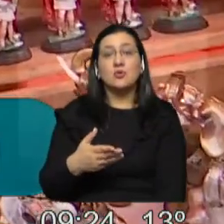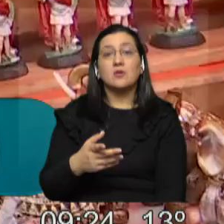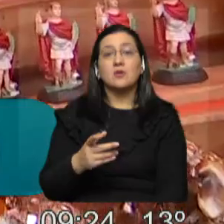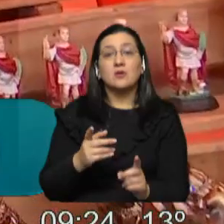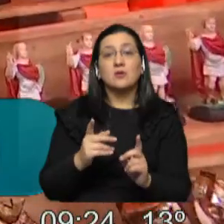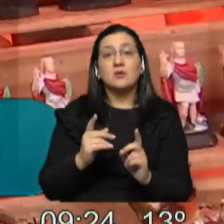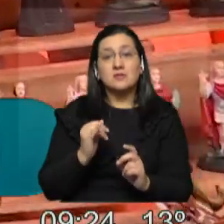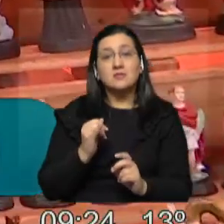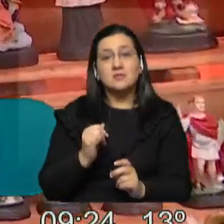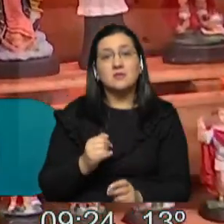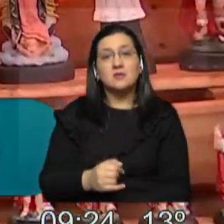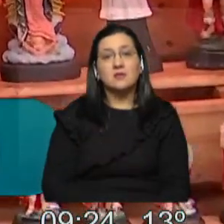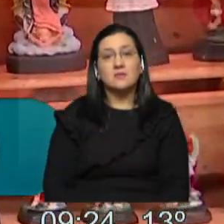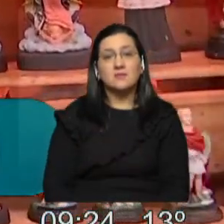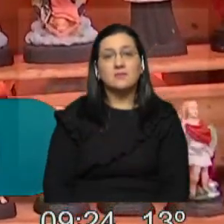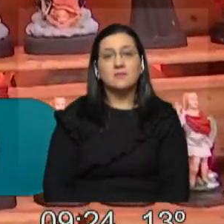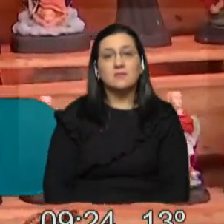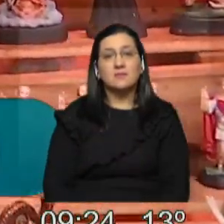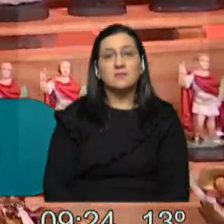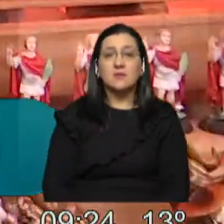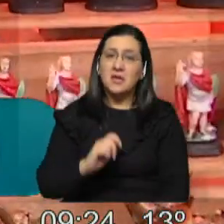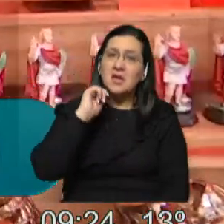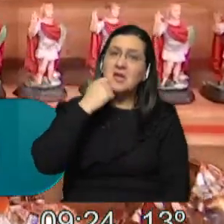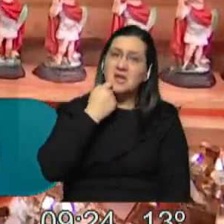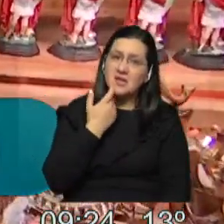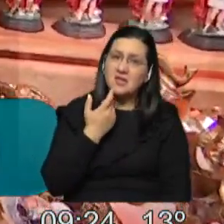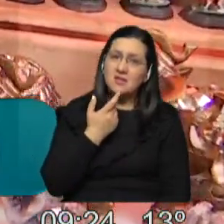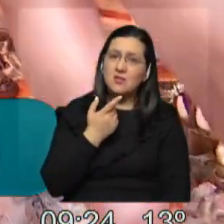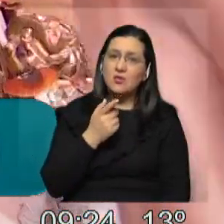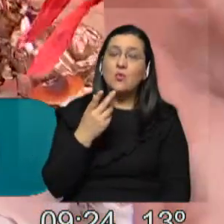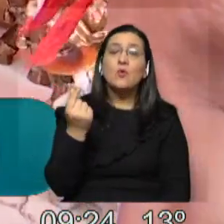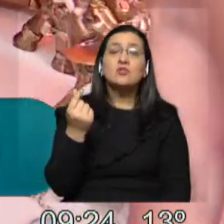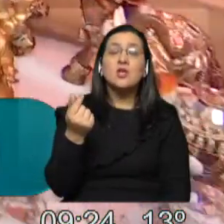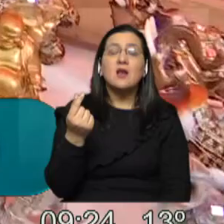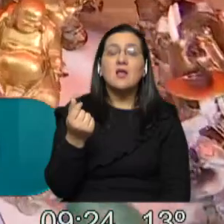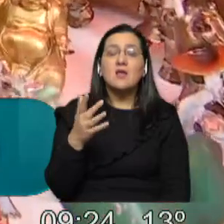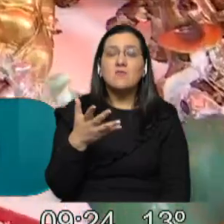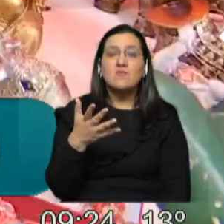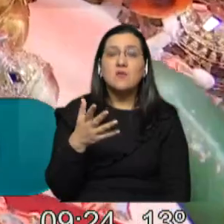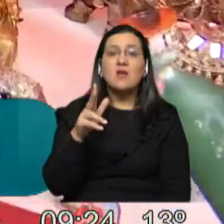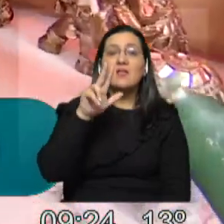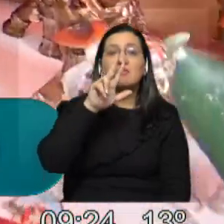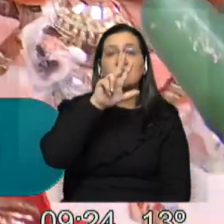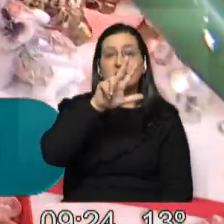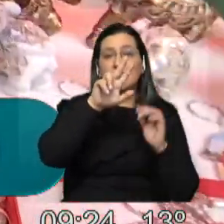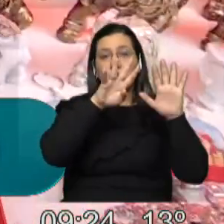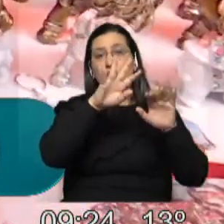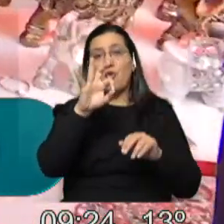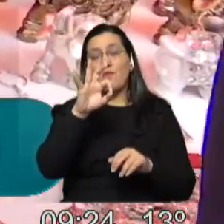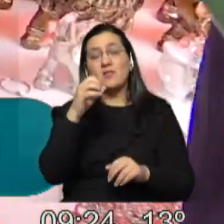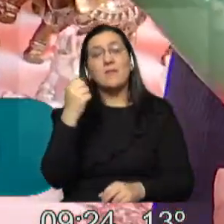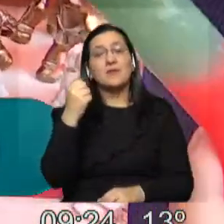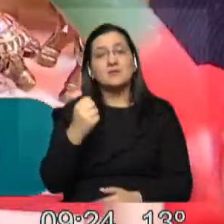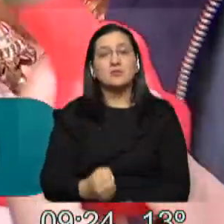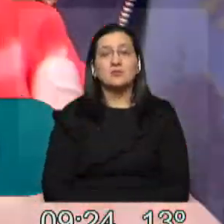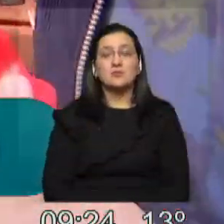también. Claro. Mire usted, qué lindo. ¿Qué me sale esto, vecino? ¿Qué me cuesta? Sale 390 pesos.